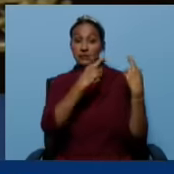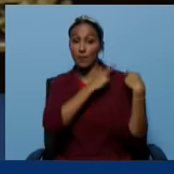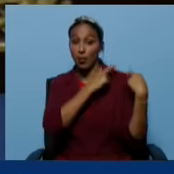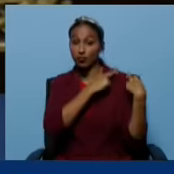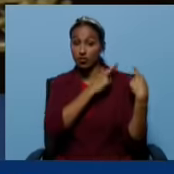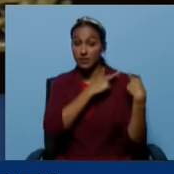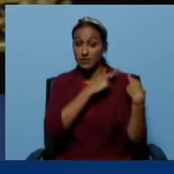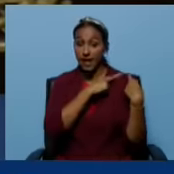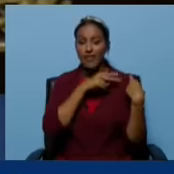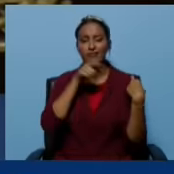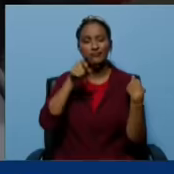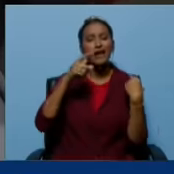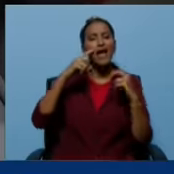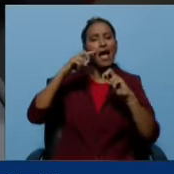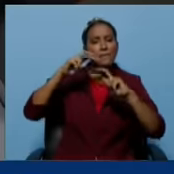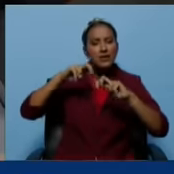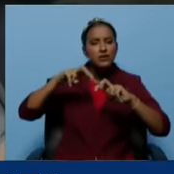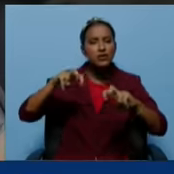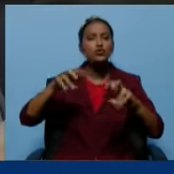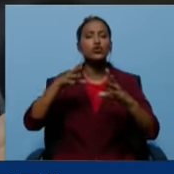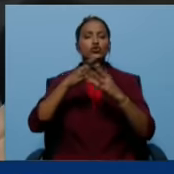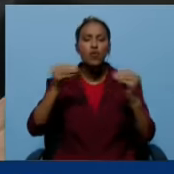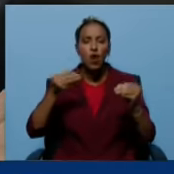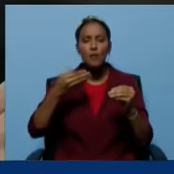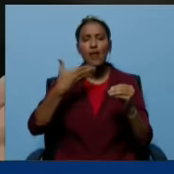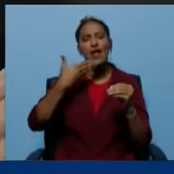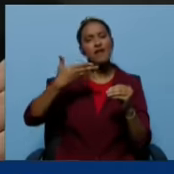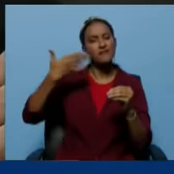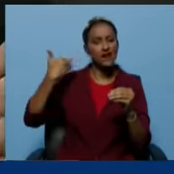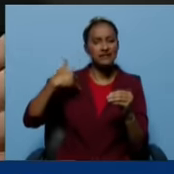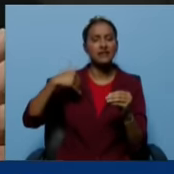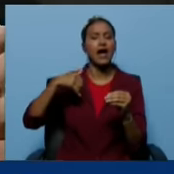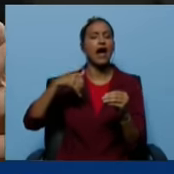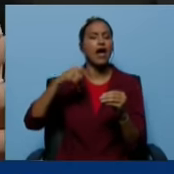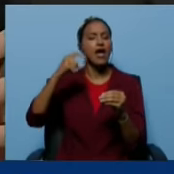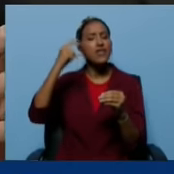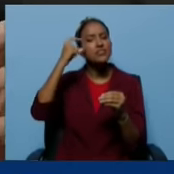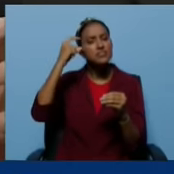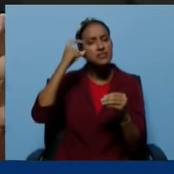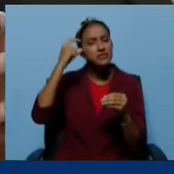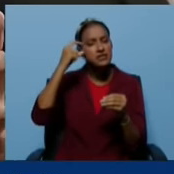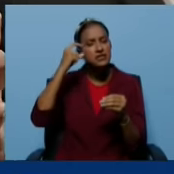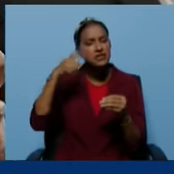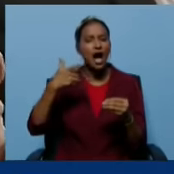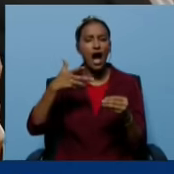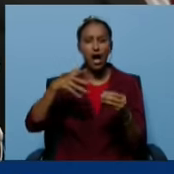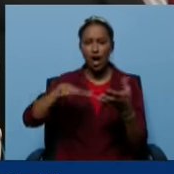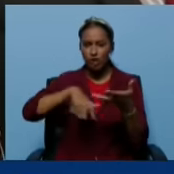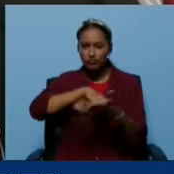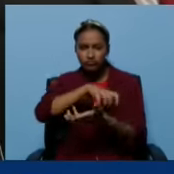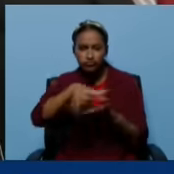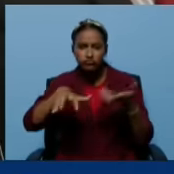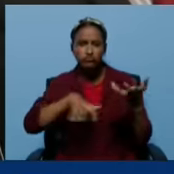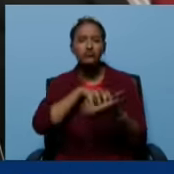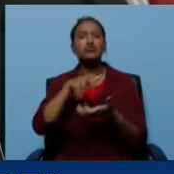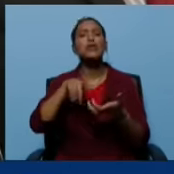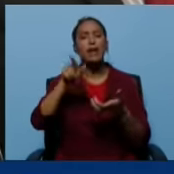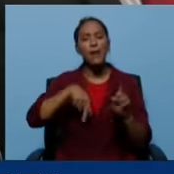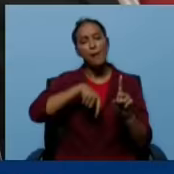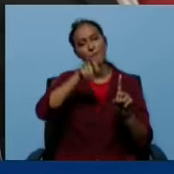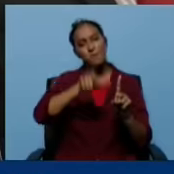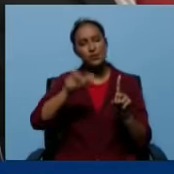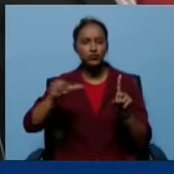del caso ante la zozobra causada en la población por la presunta comisión de los delitos de usurpación